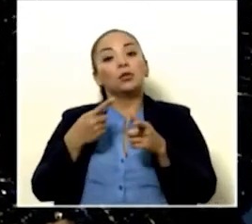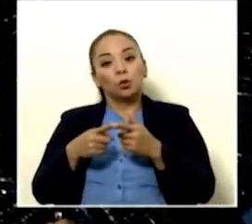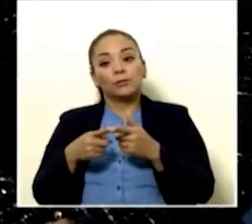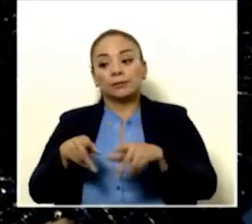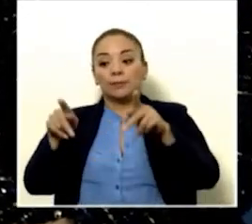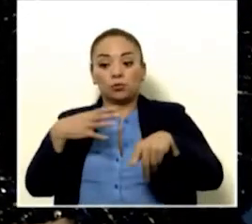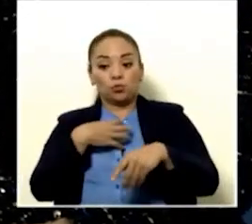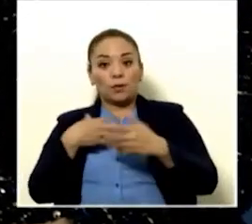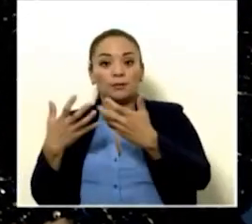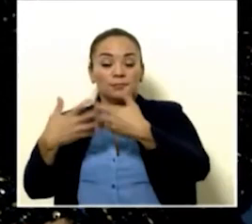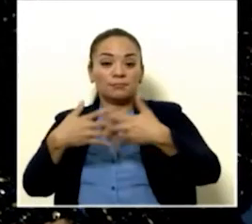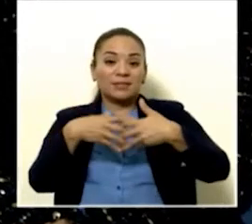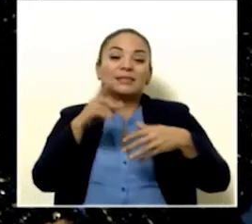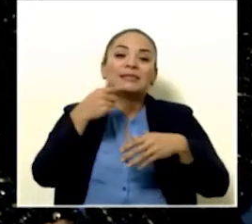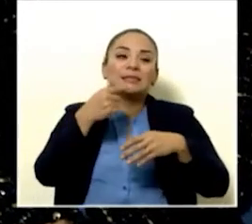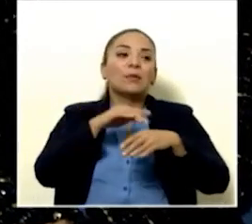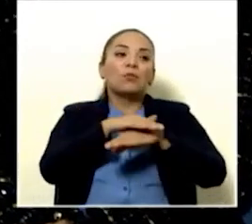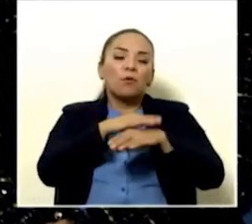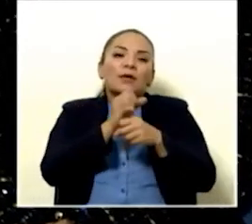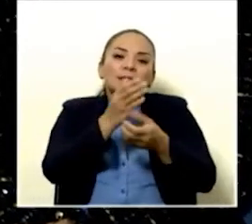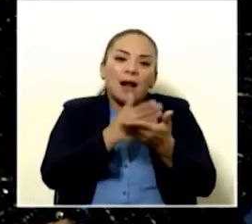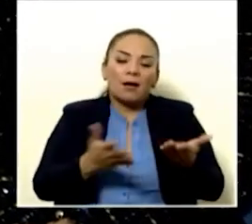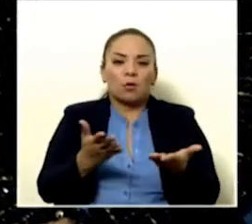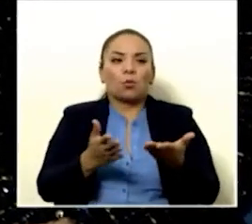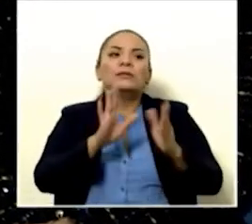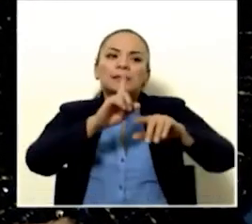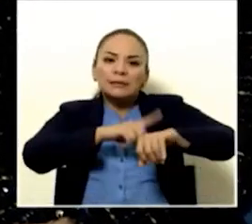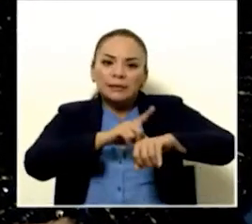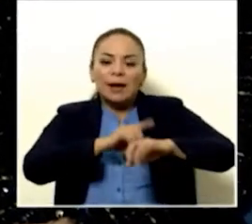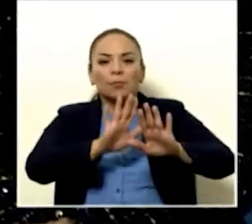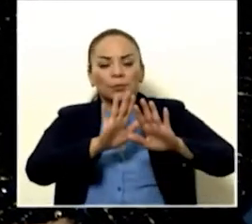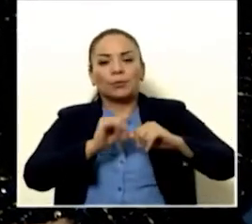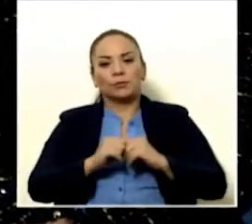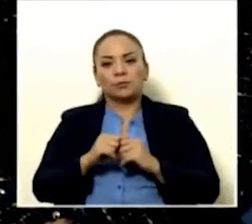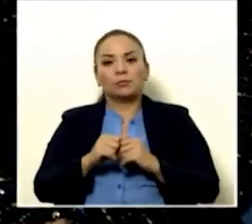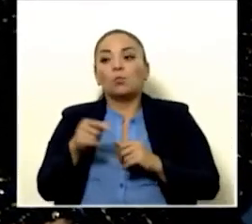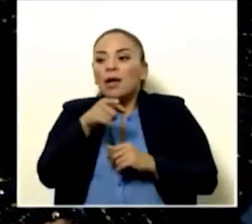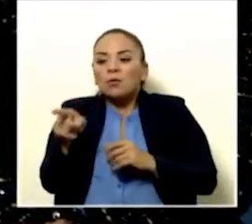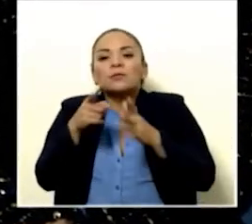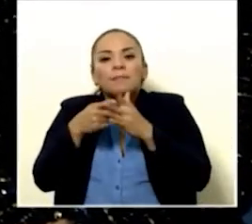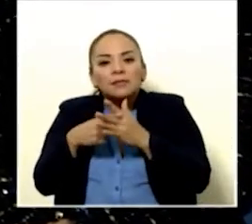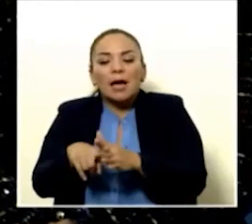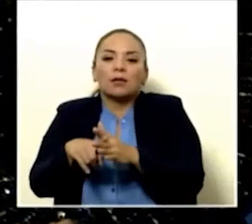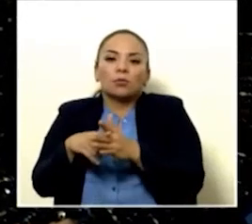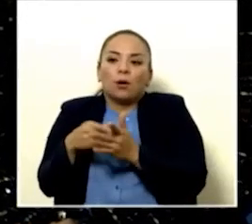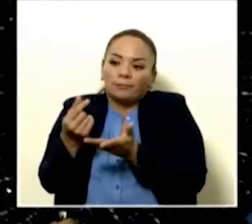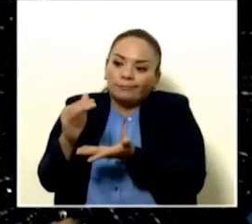sector que tenemos que hacer algo para darles el respiro para que ahora que sí ya están empezando a recuperar puedan hacer el